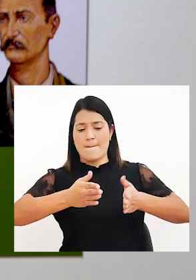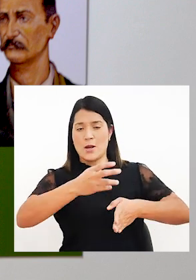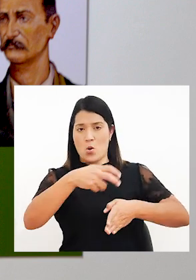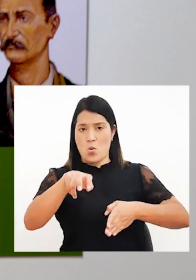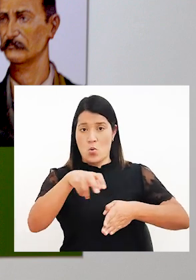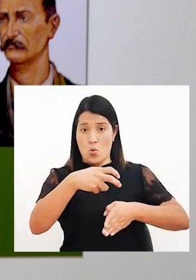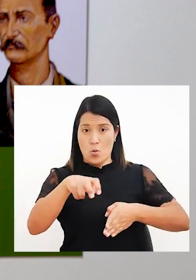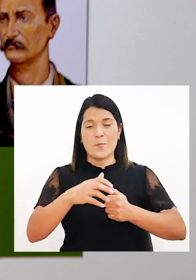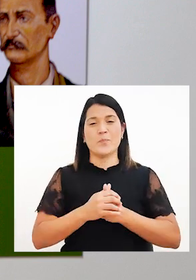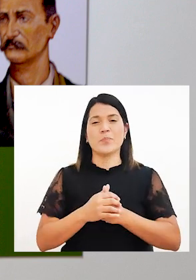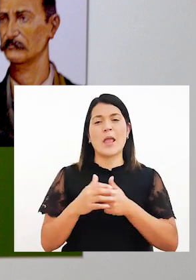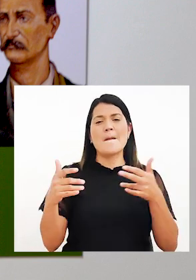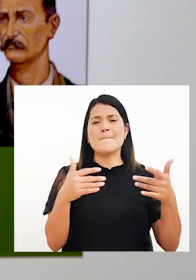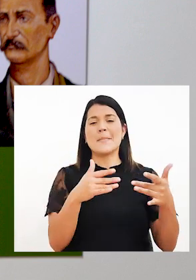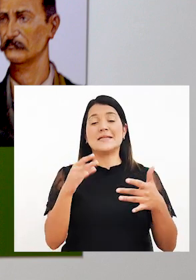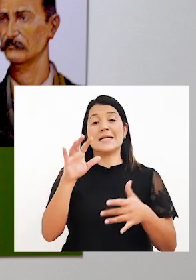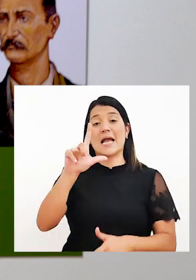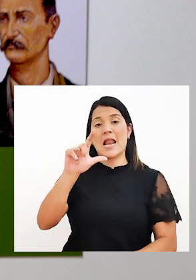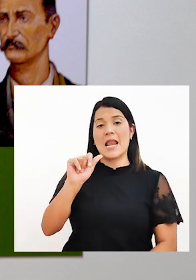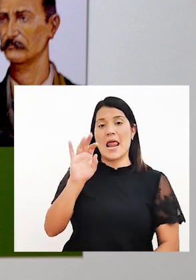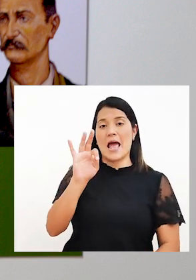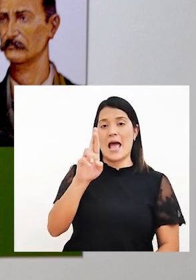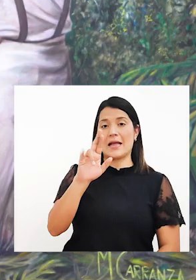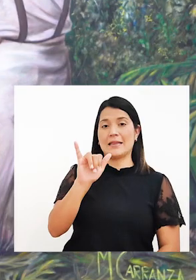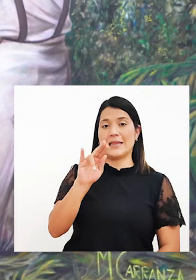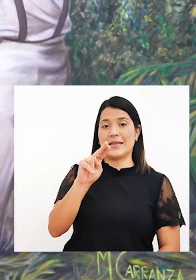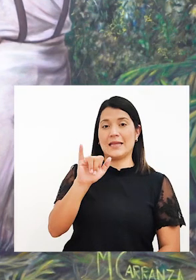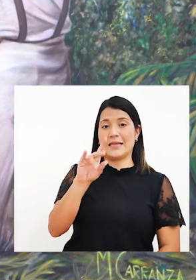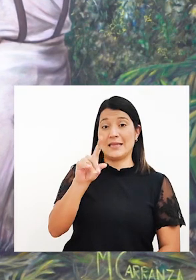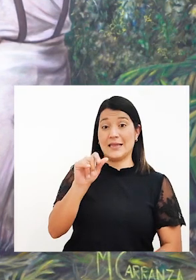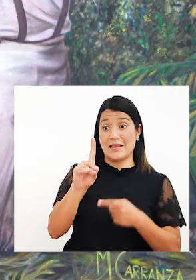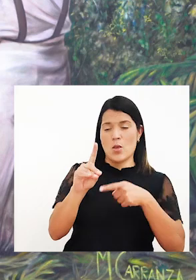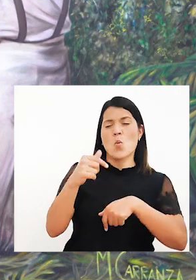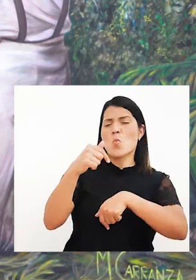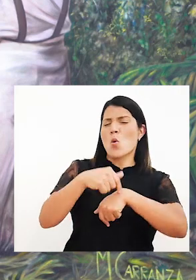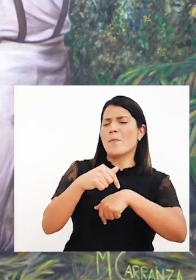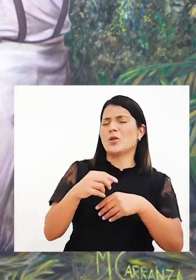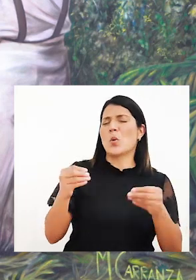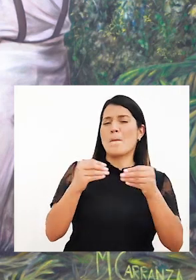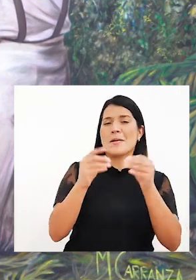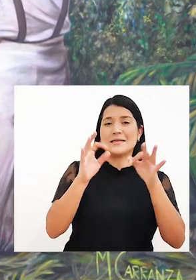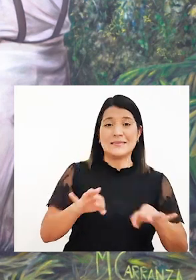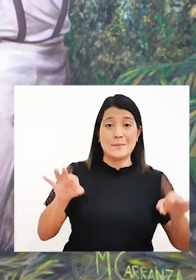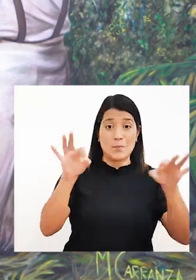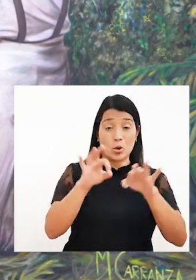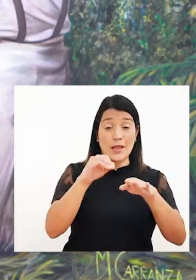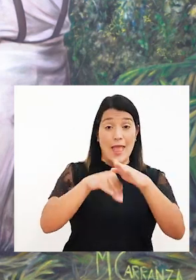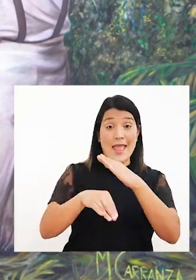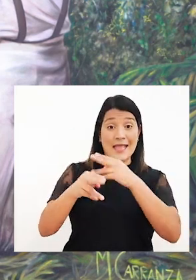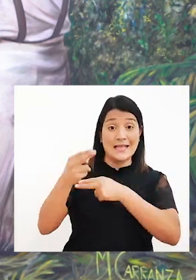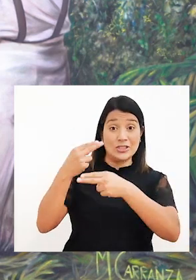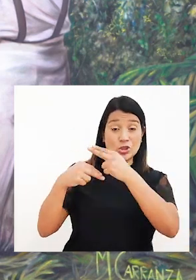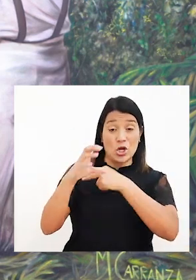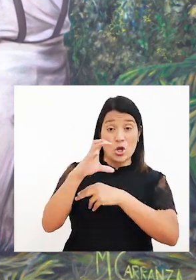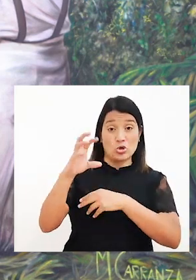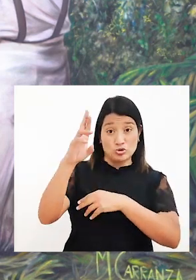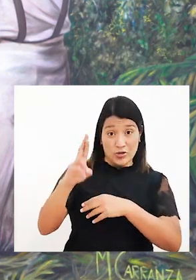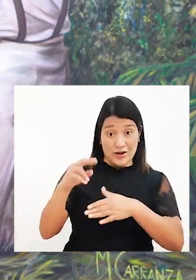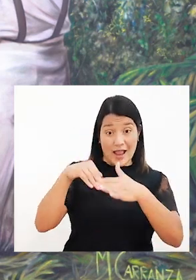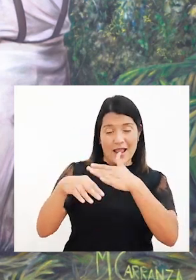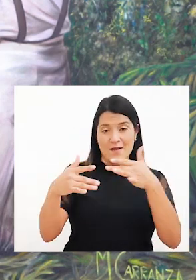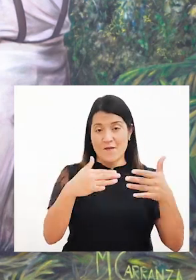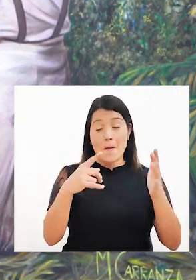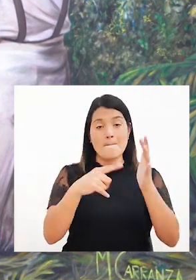La batalla de la Trinidad es uno de los acontecimientos más importantes de la historia nacional, concretamente de la campaña del